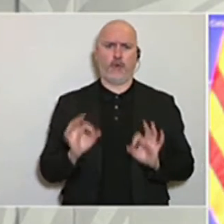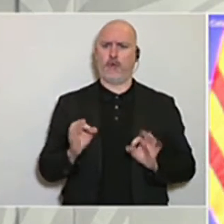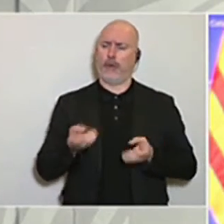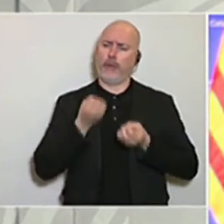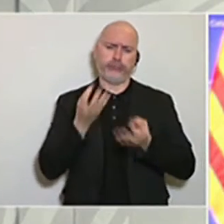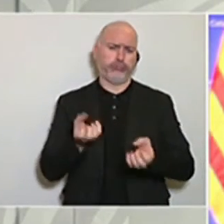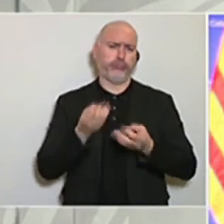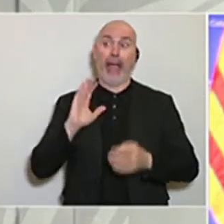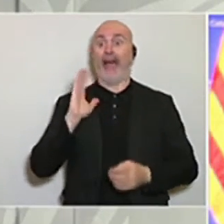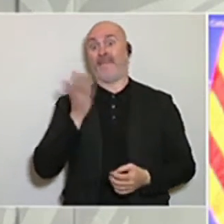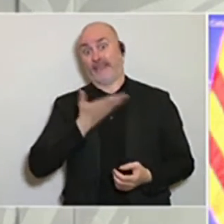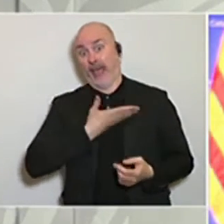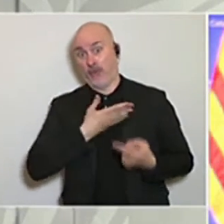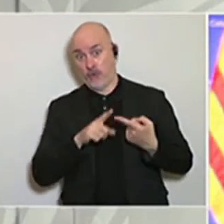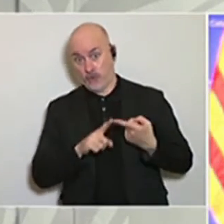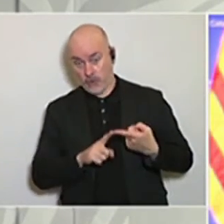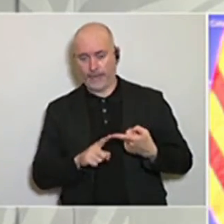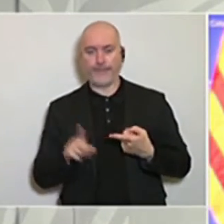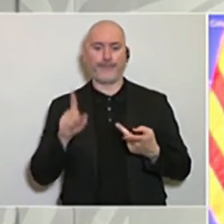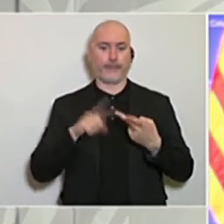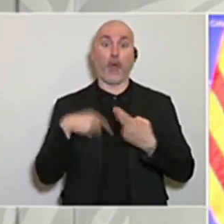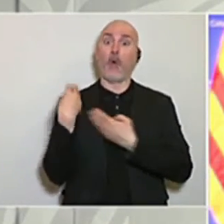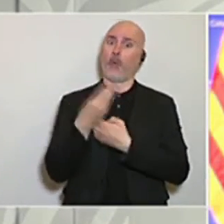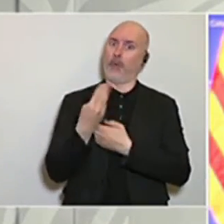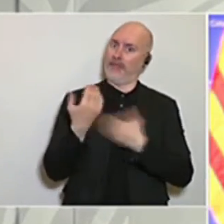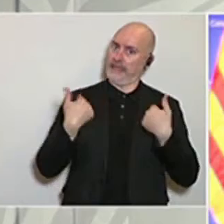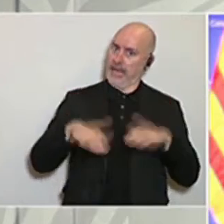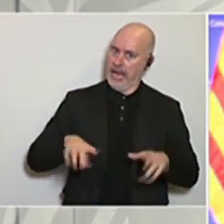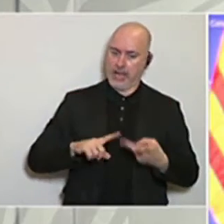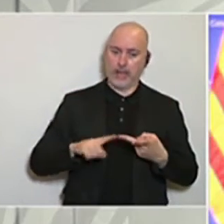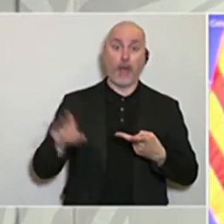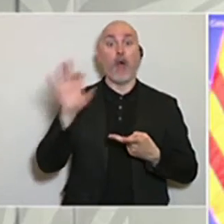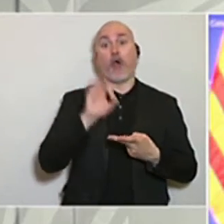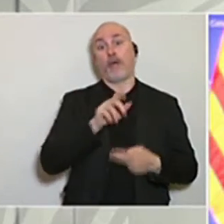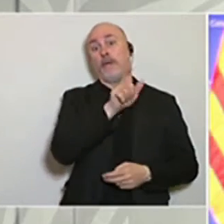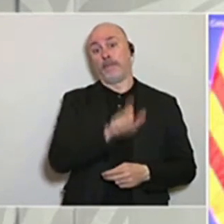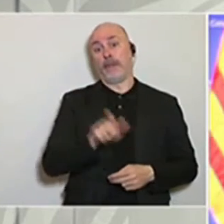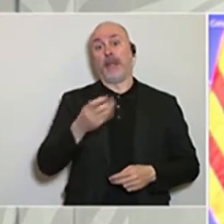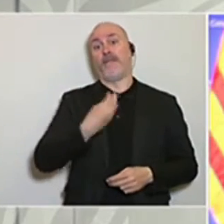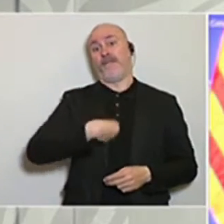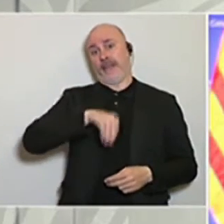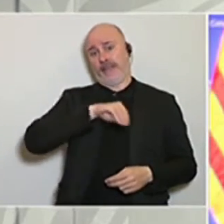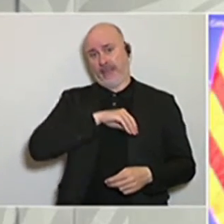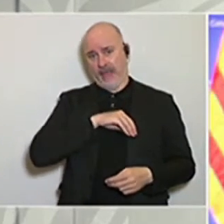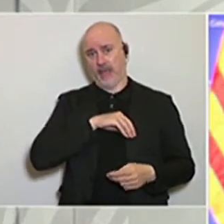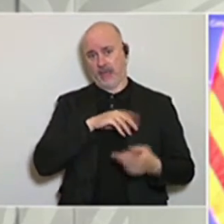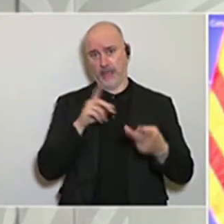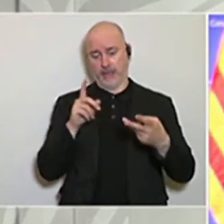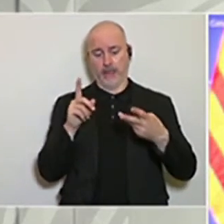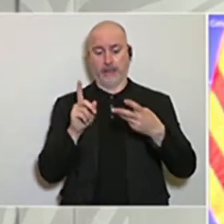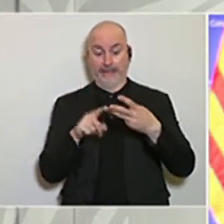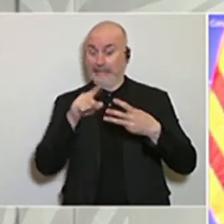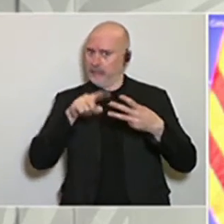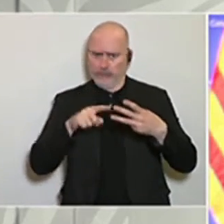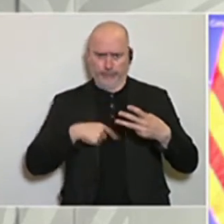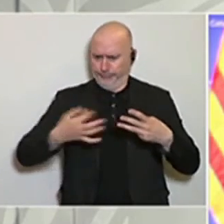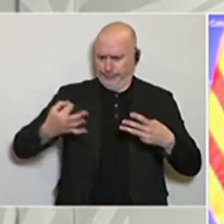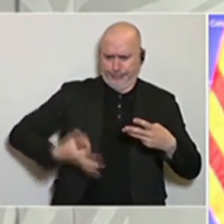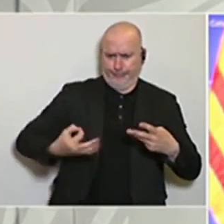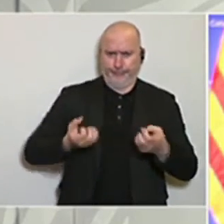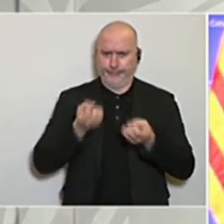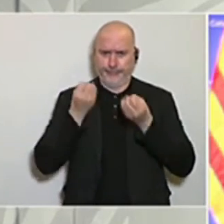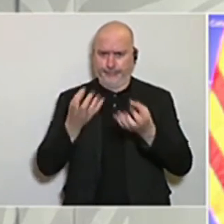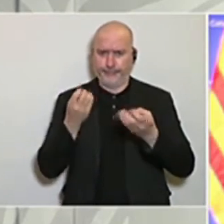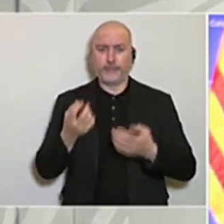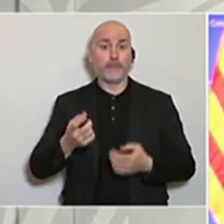personas afectadas, las cifras de personas que se han curado y las cifras de las personas que fallecieron a causa de la COVID.